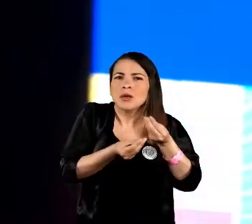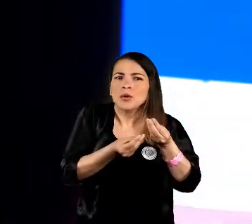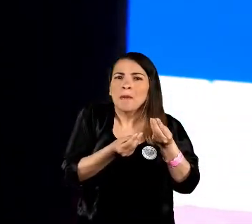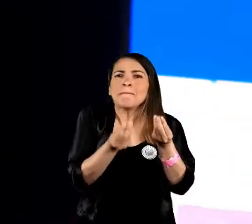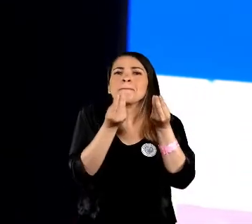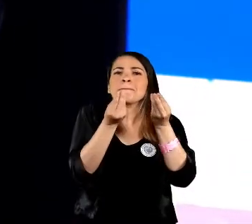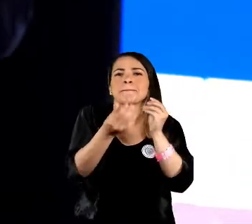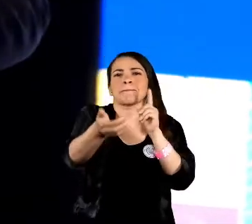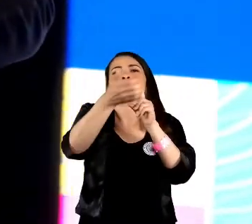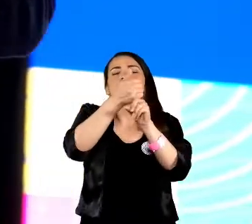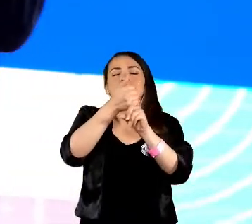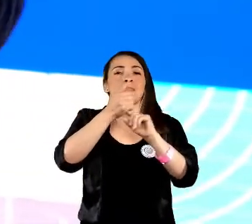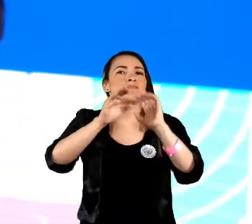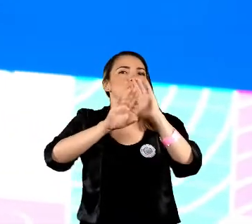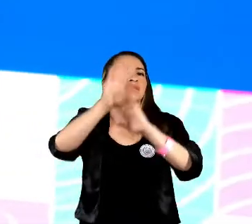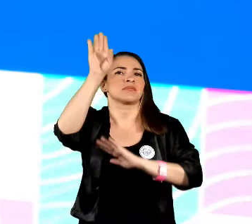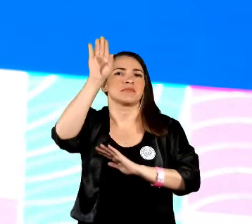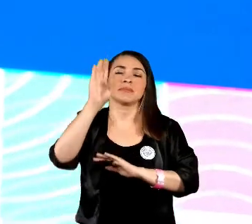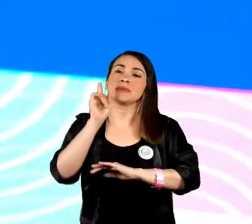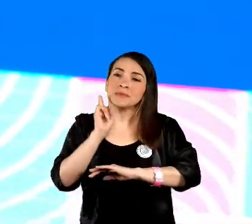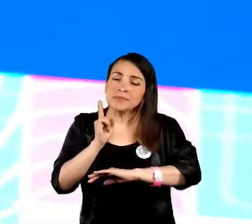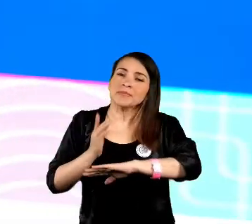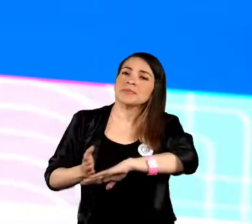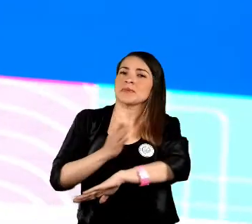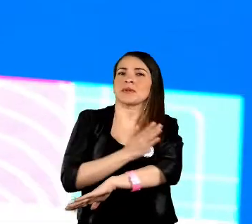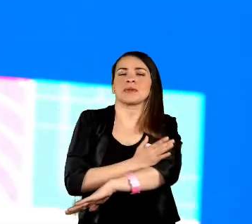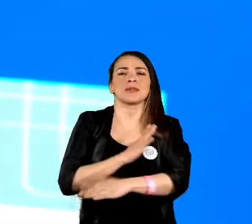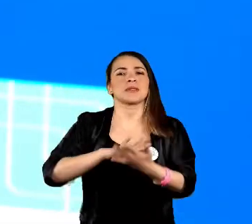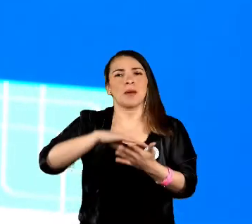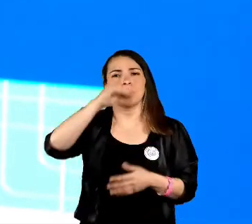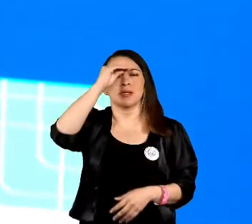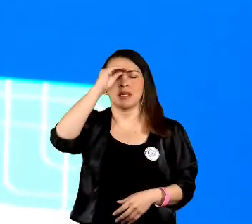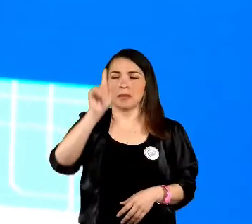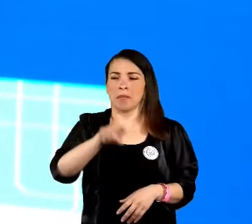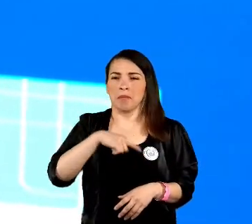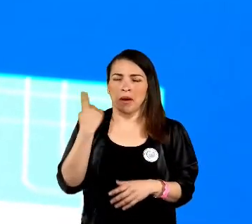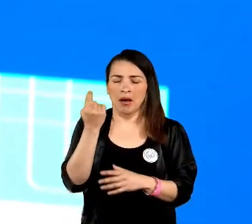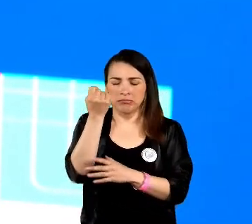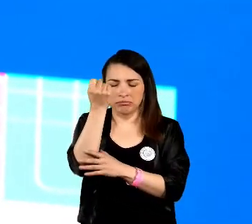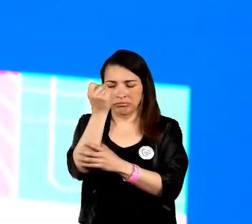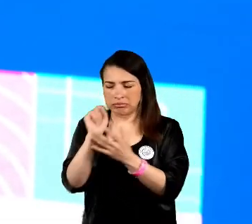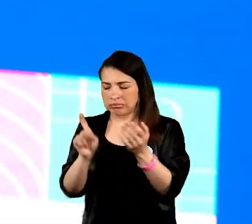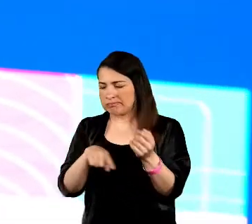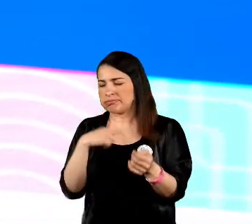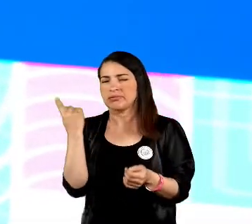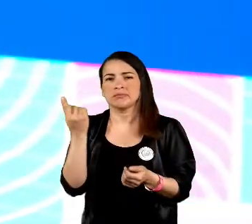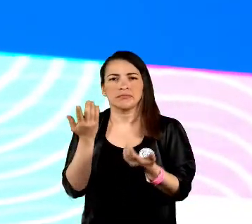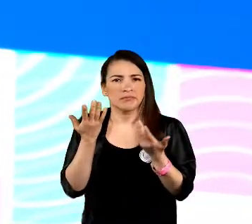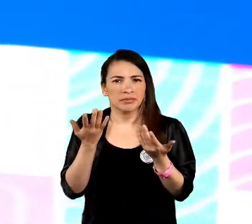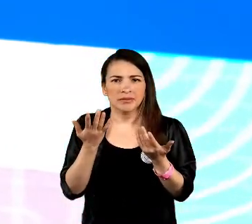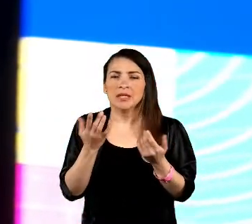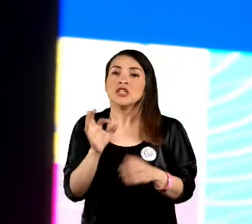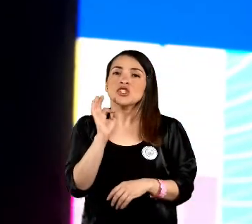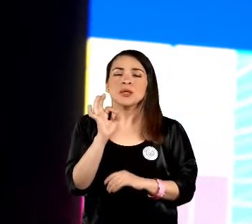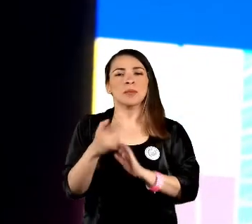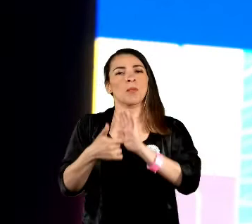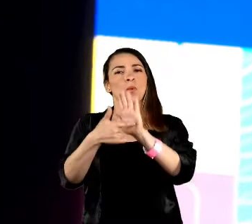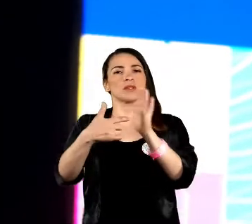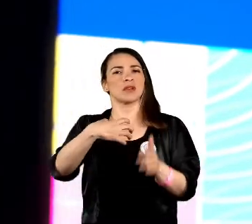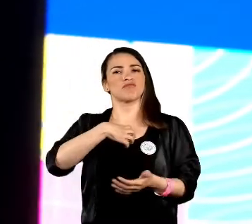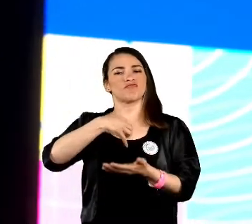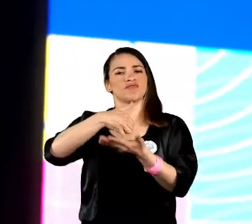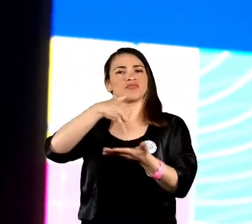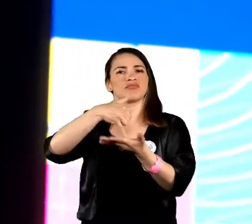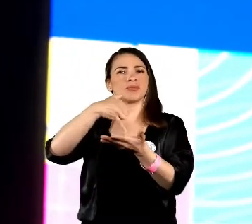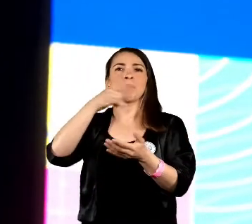no te enseñan a aprender del fracaso siempre nos muestran el ganador y no nos